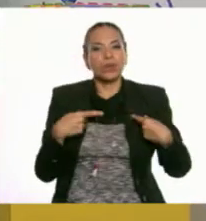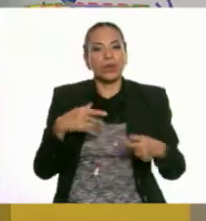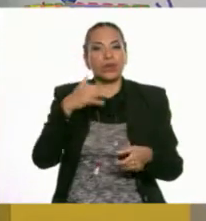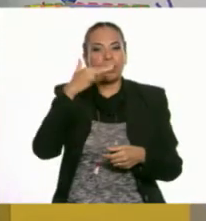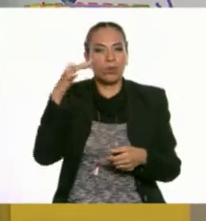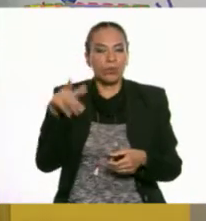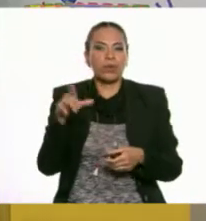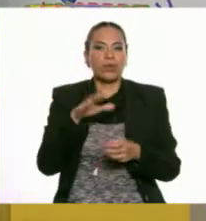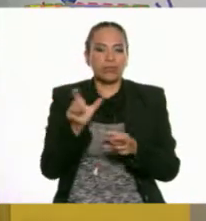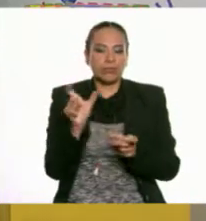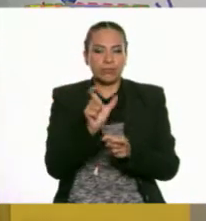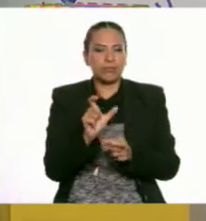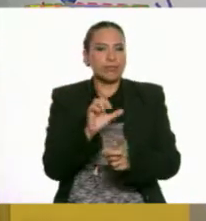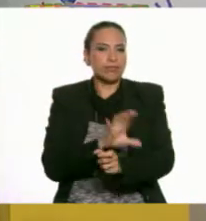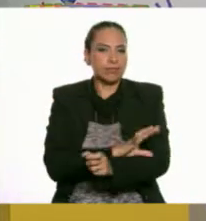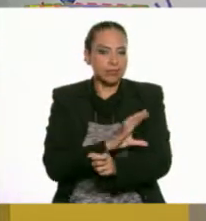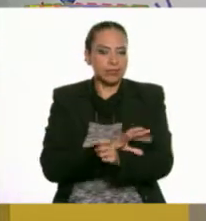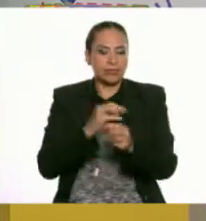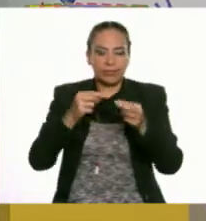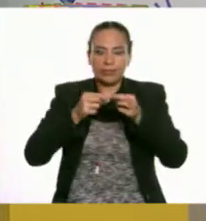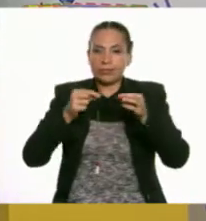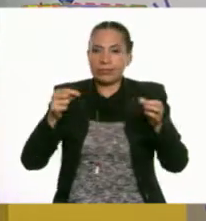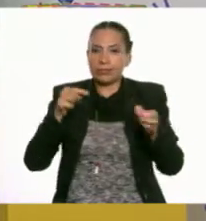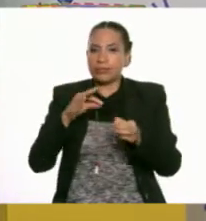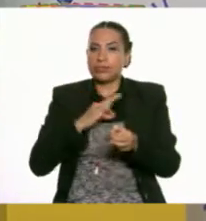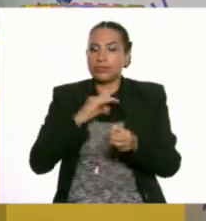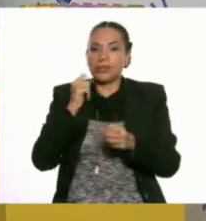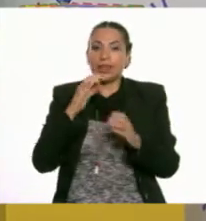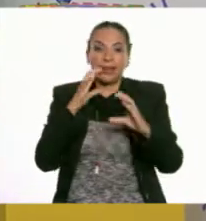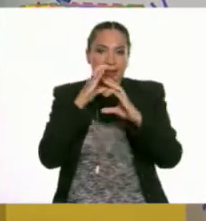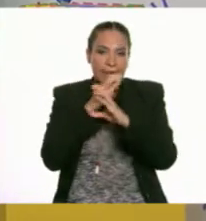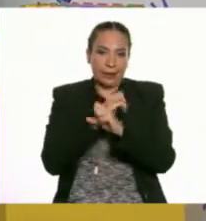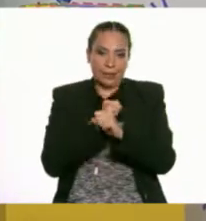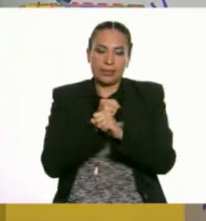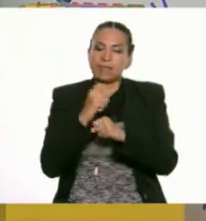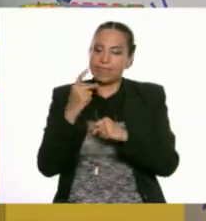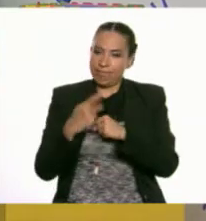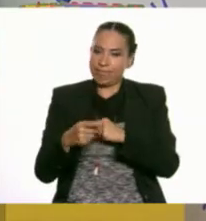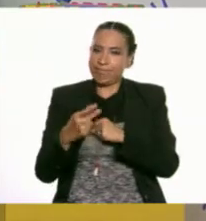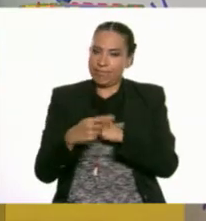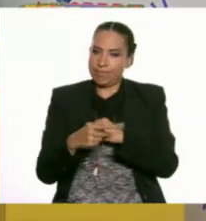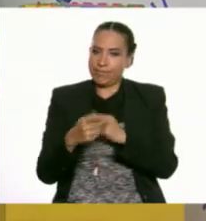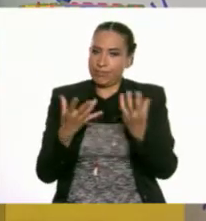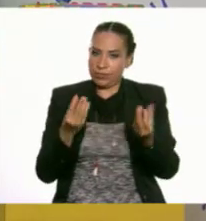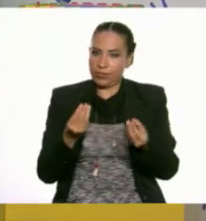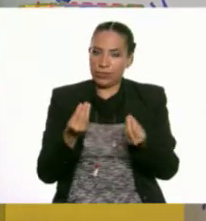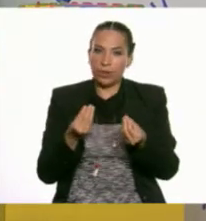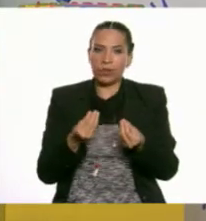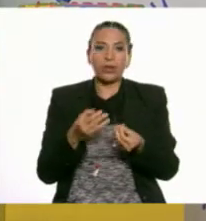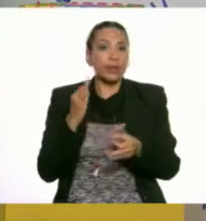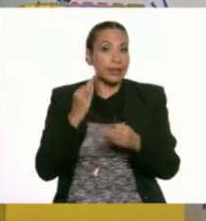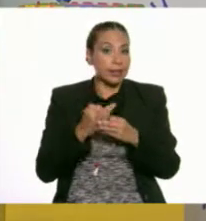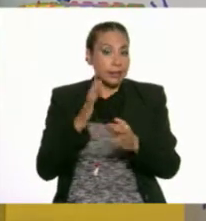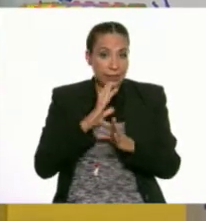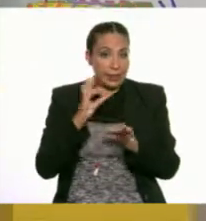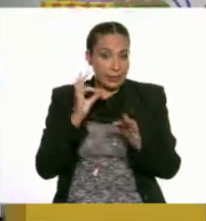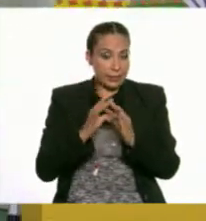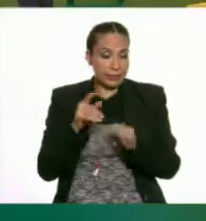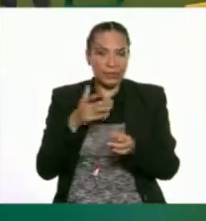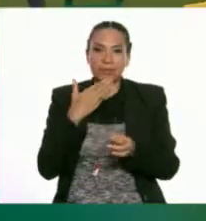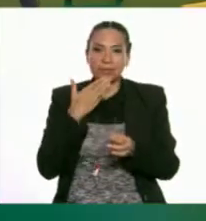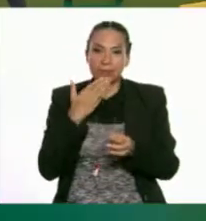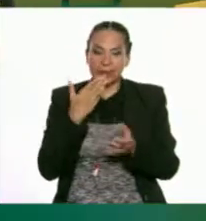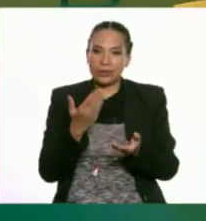adulto agarre la batería, el alambre, porque puede llegar a calentarse y es muy peligroso. ¿Estás lista, Alexia? Sí, estoy más